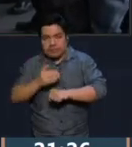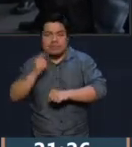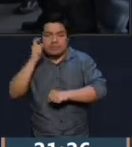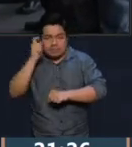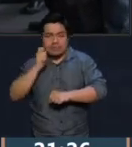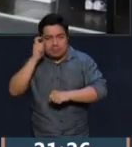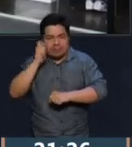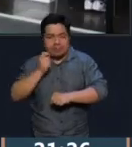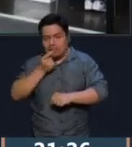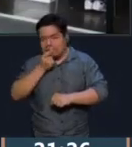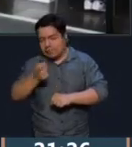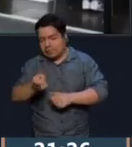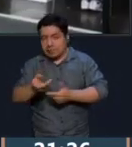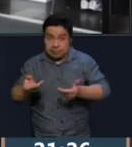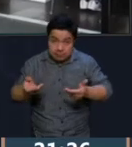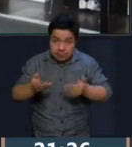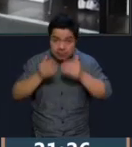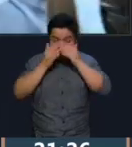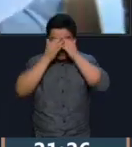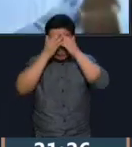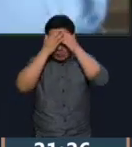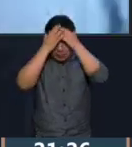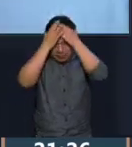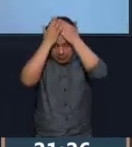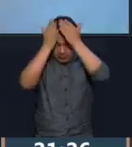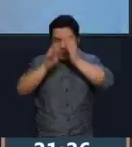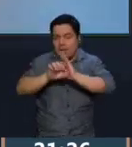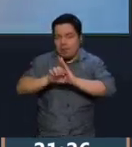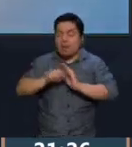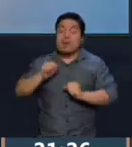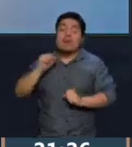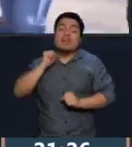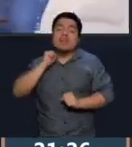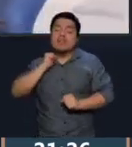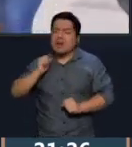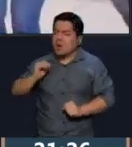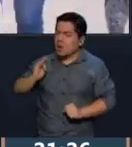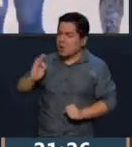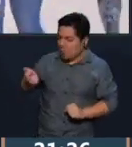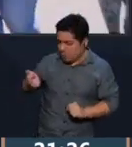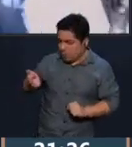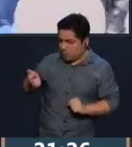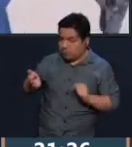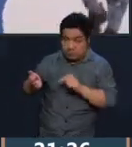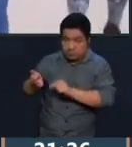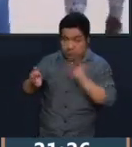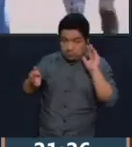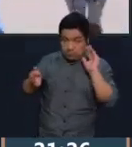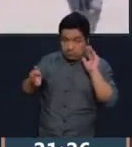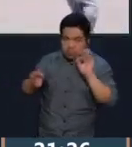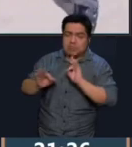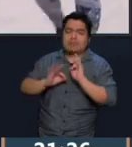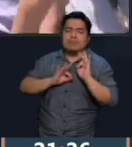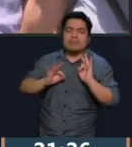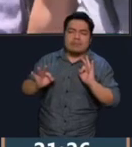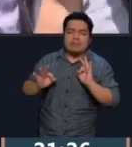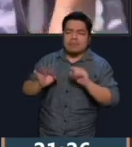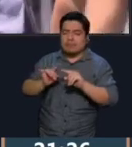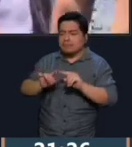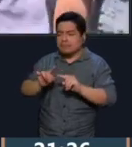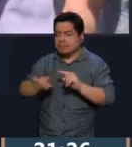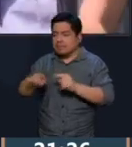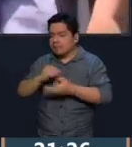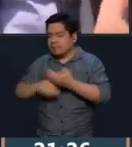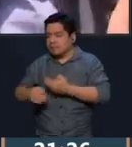pensiones. Entonces, de aprobarse esto en el Senado, podremos contar con